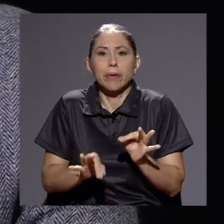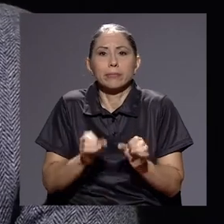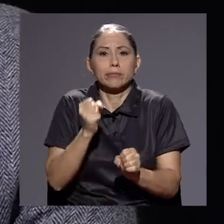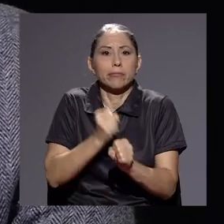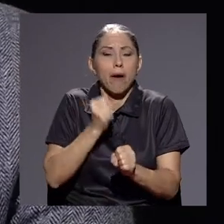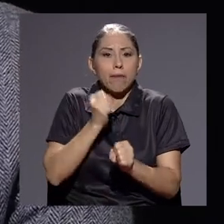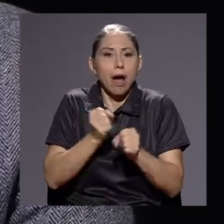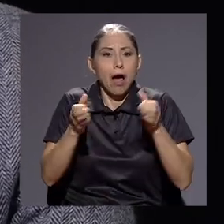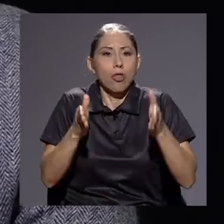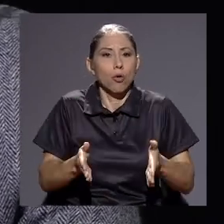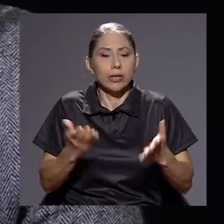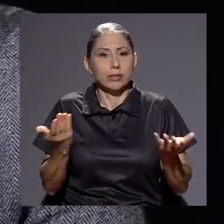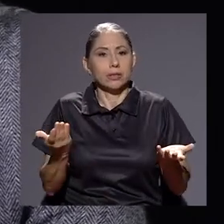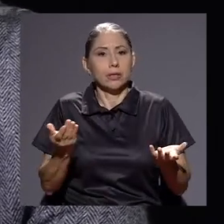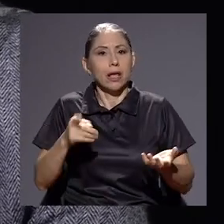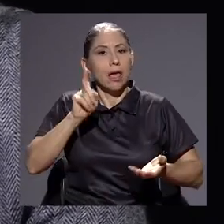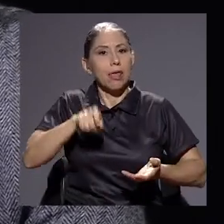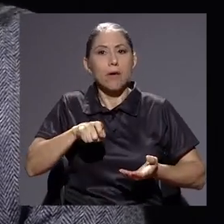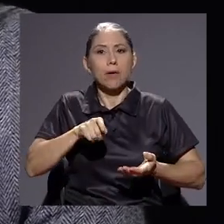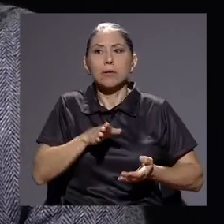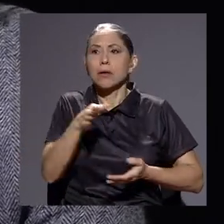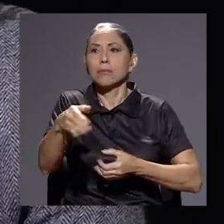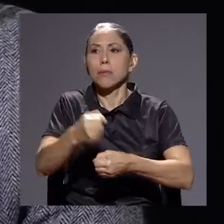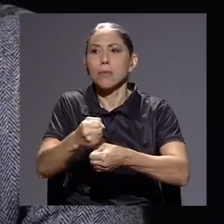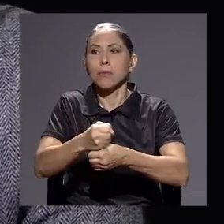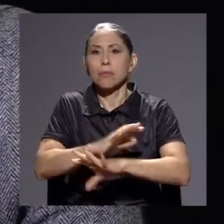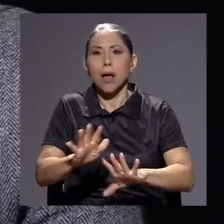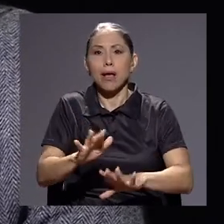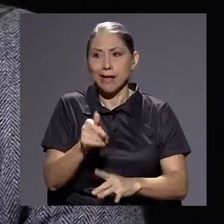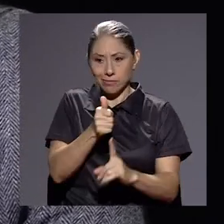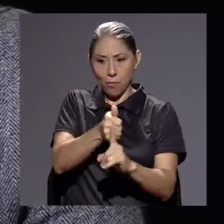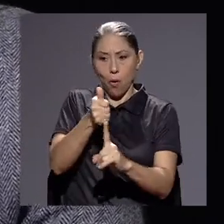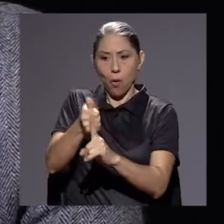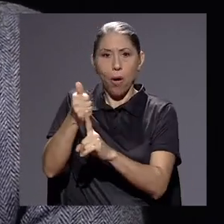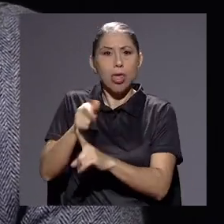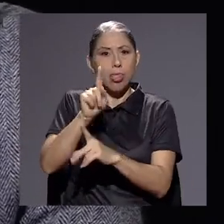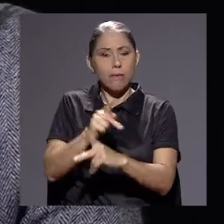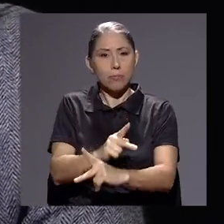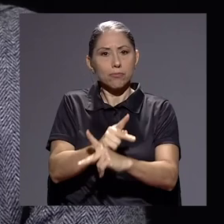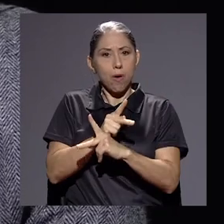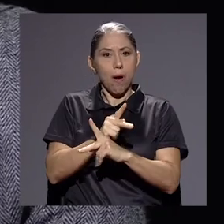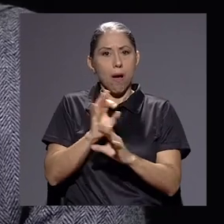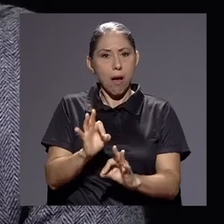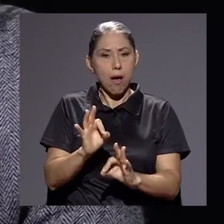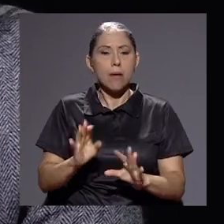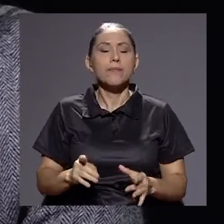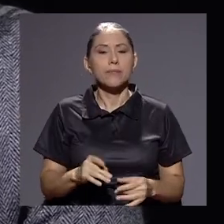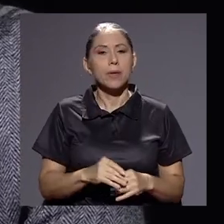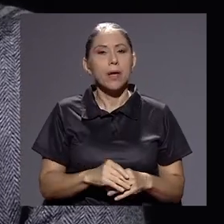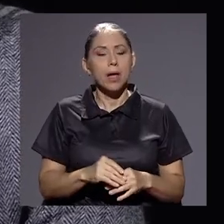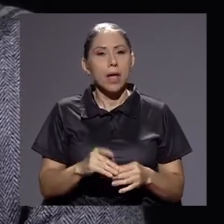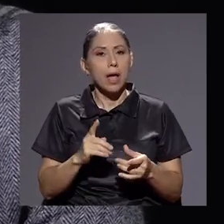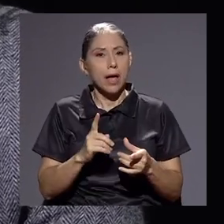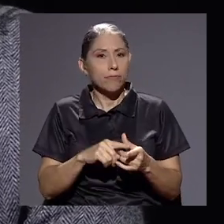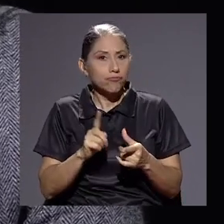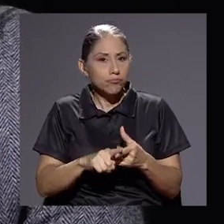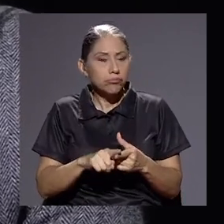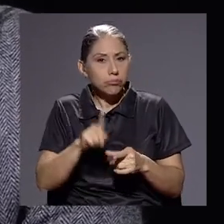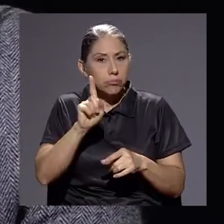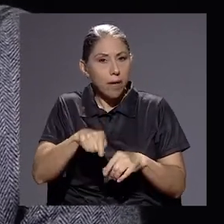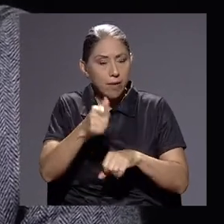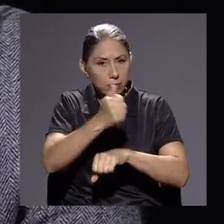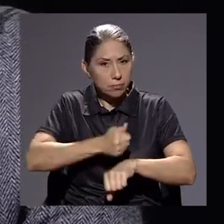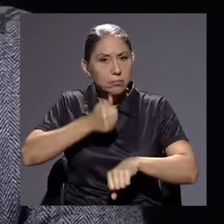trabajadores que tienen que hacer su trabajo, sino tienen que protegerse. Entonces, no solamente hay que